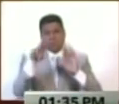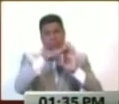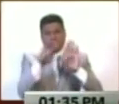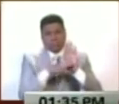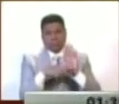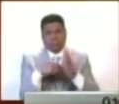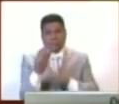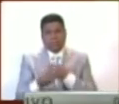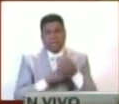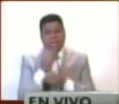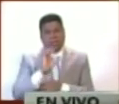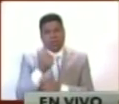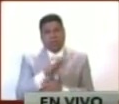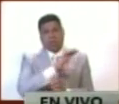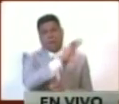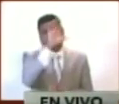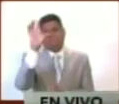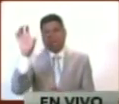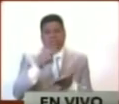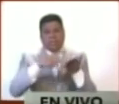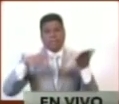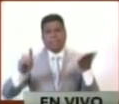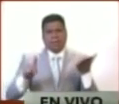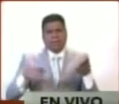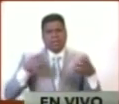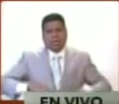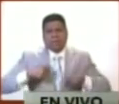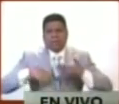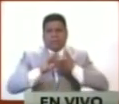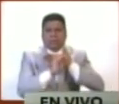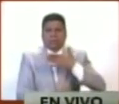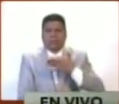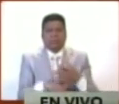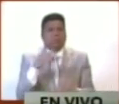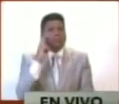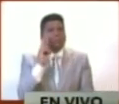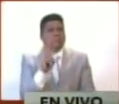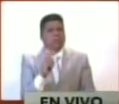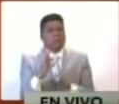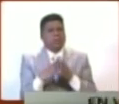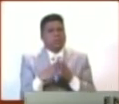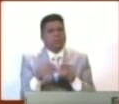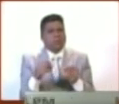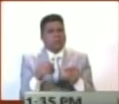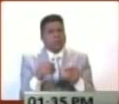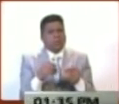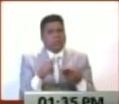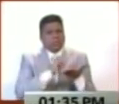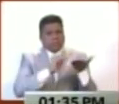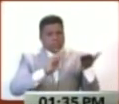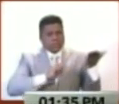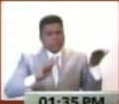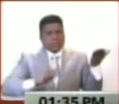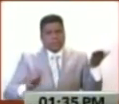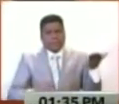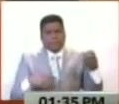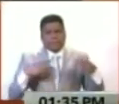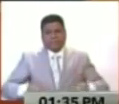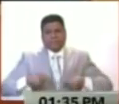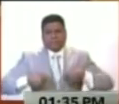del resto de los estados partes del Mercosur. Pero si nos vamos a los tratados del Mercosur, ahí de